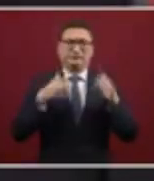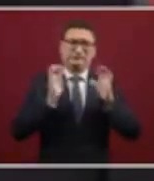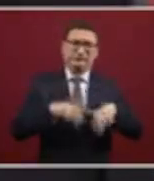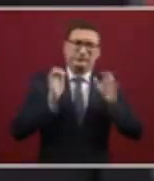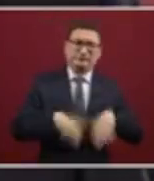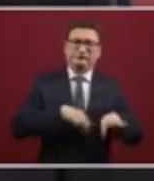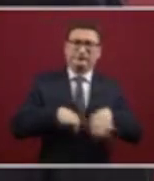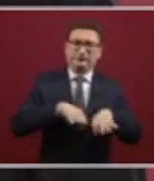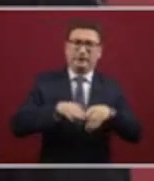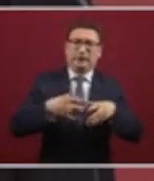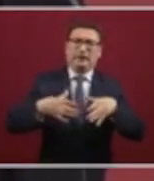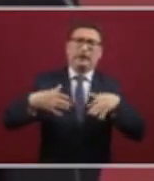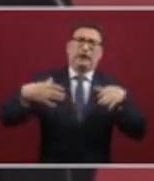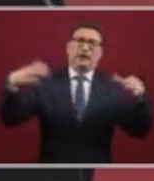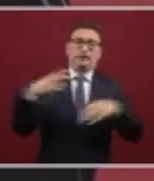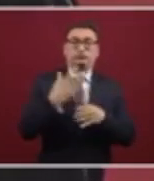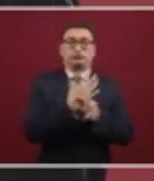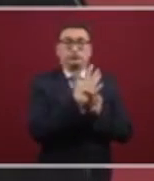Y ahí